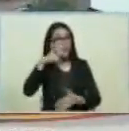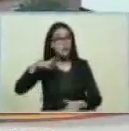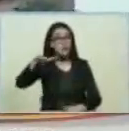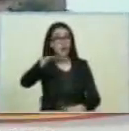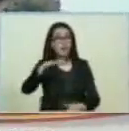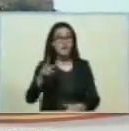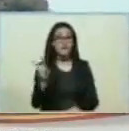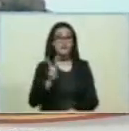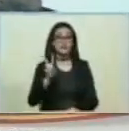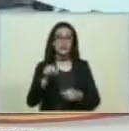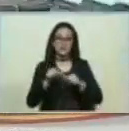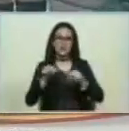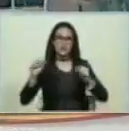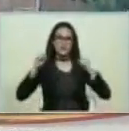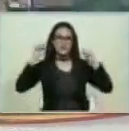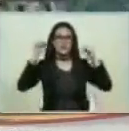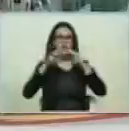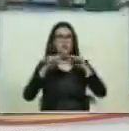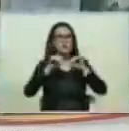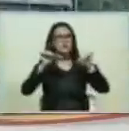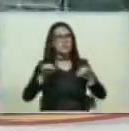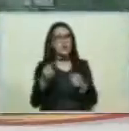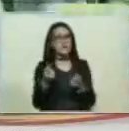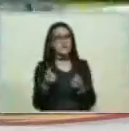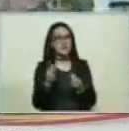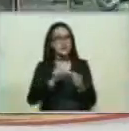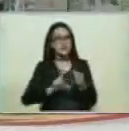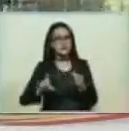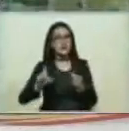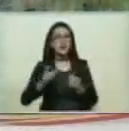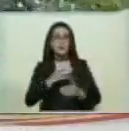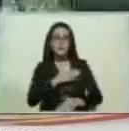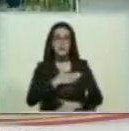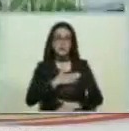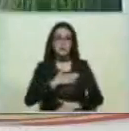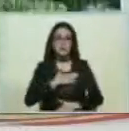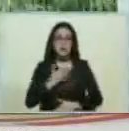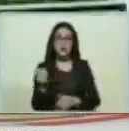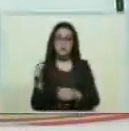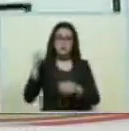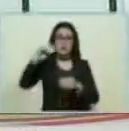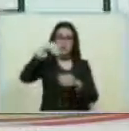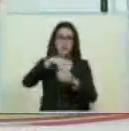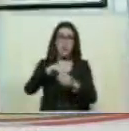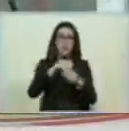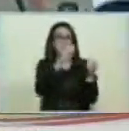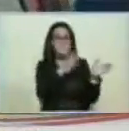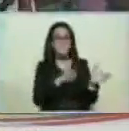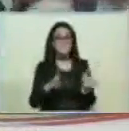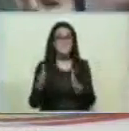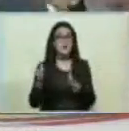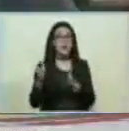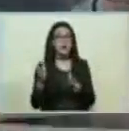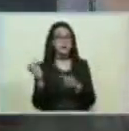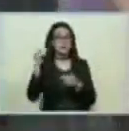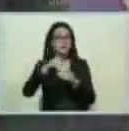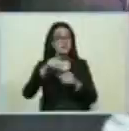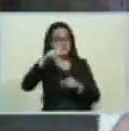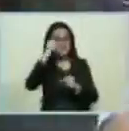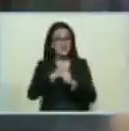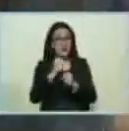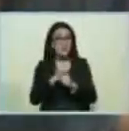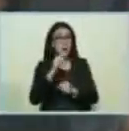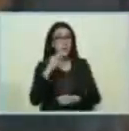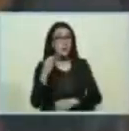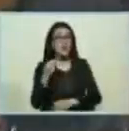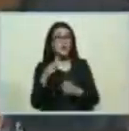y bueno, seguiremos venciendo. Todo el sistema financiero deseamos que se involucre en este plan, que se involucre en el Chamba Juvenil